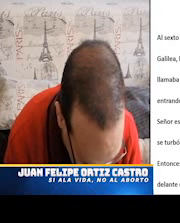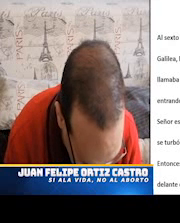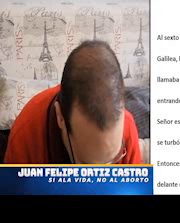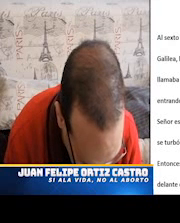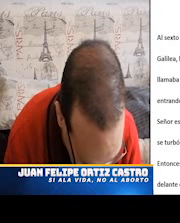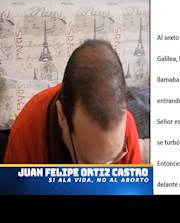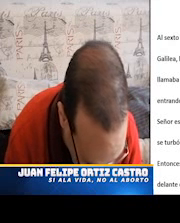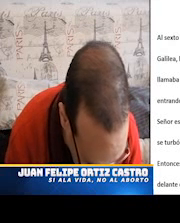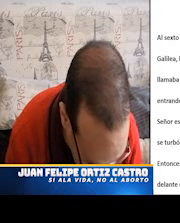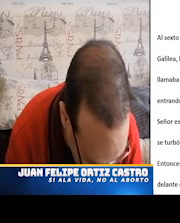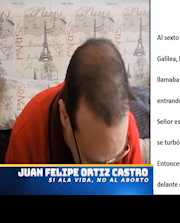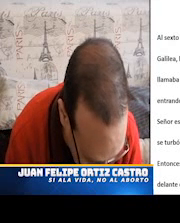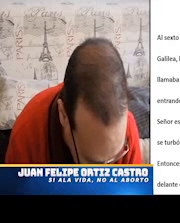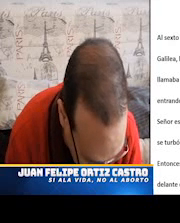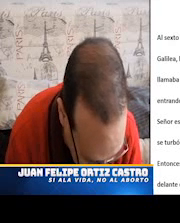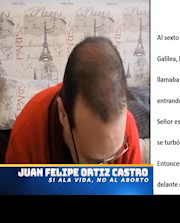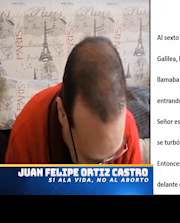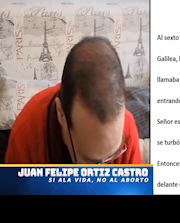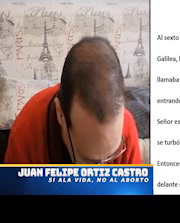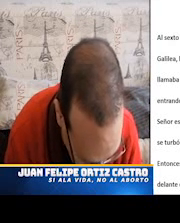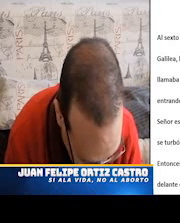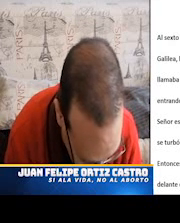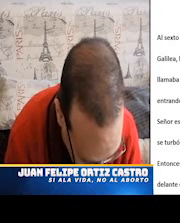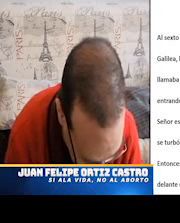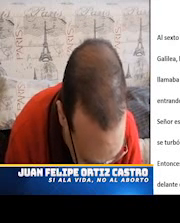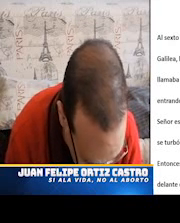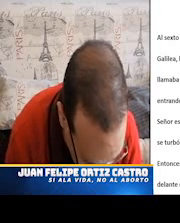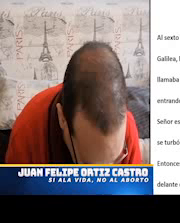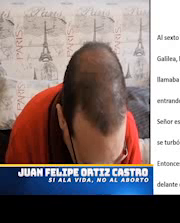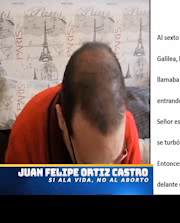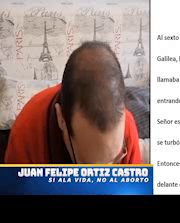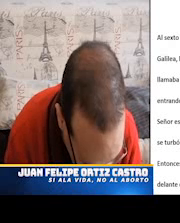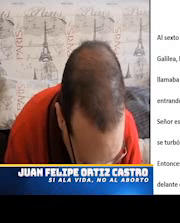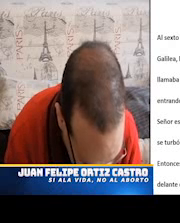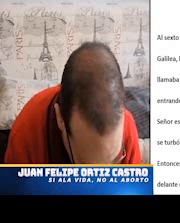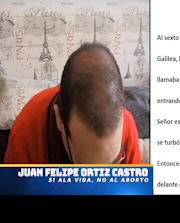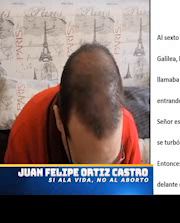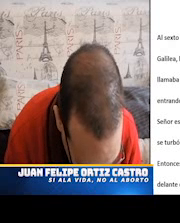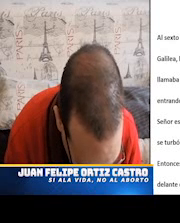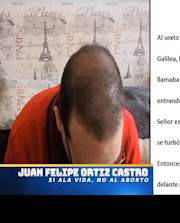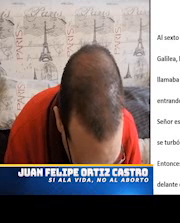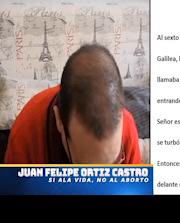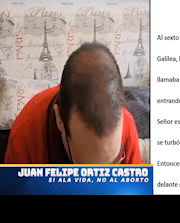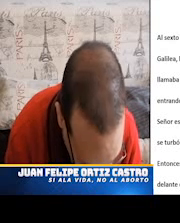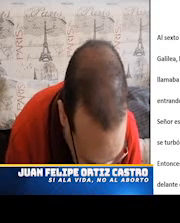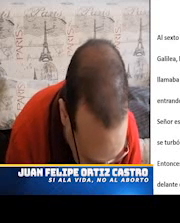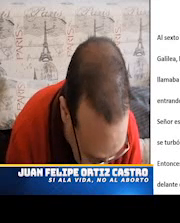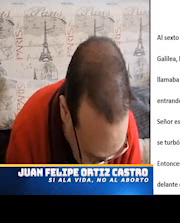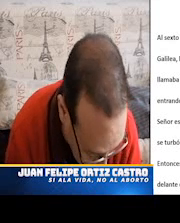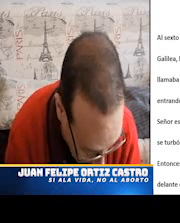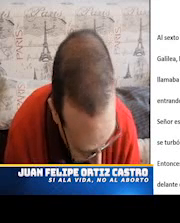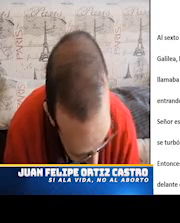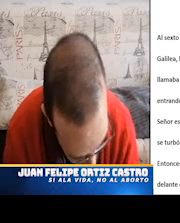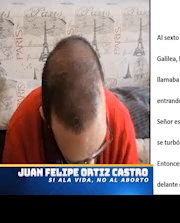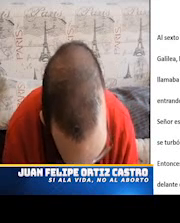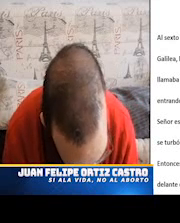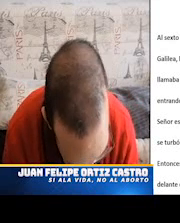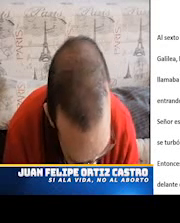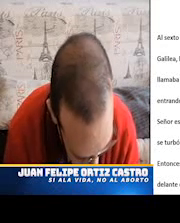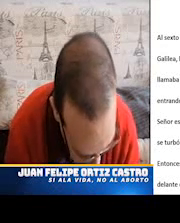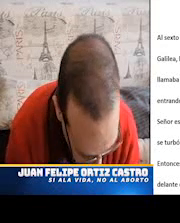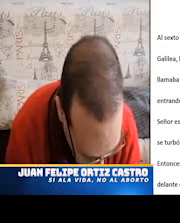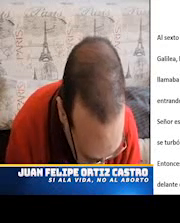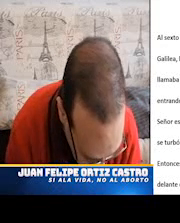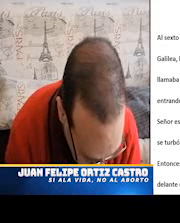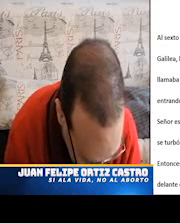Entrando el ángel en donde ella estaba, dijo: Salve, muy favorecida, el Señor es contigo, bendita tú entre las